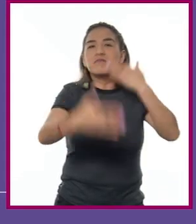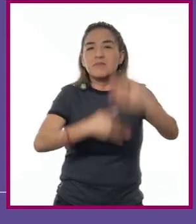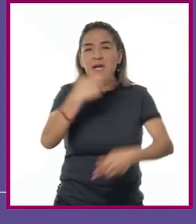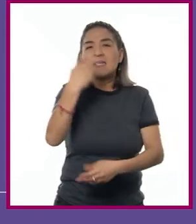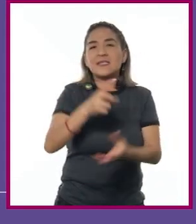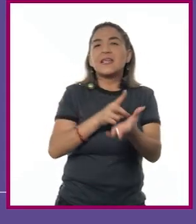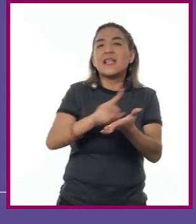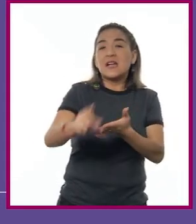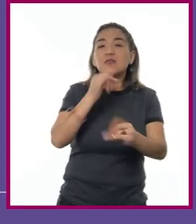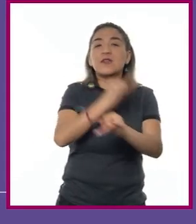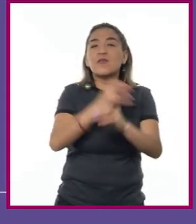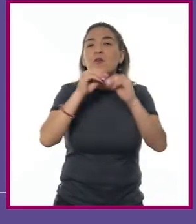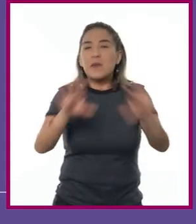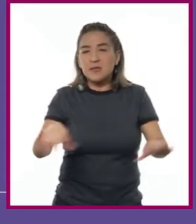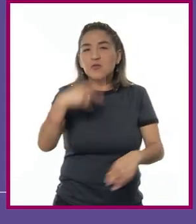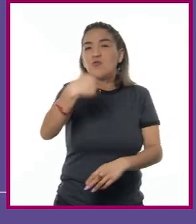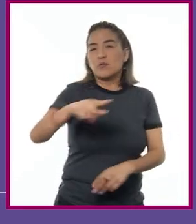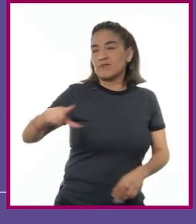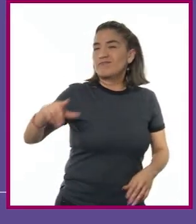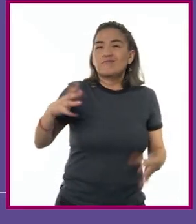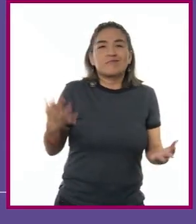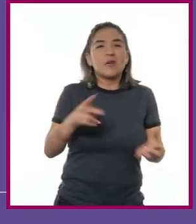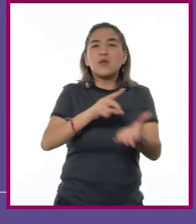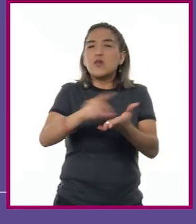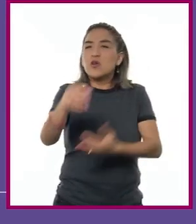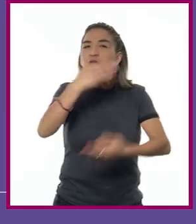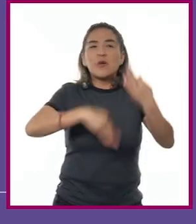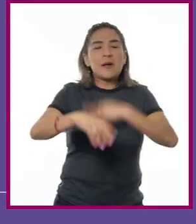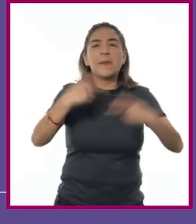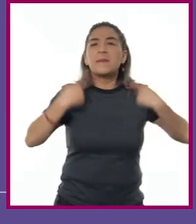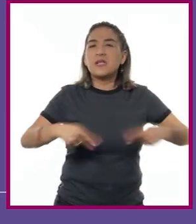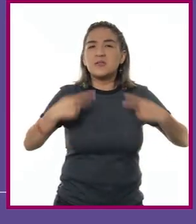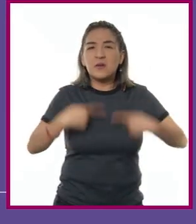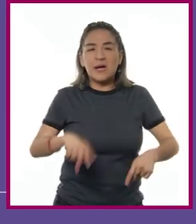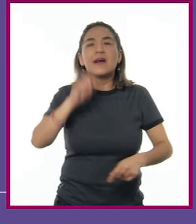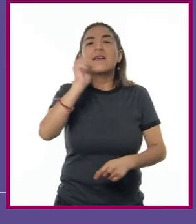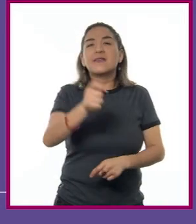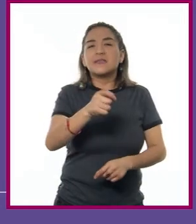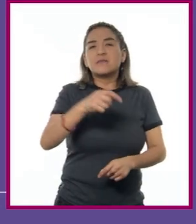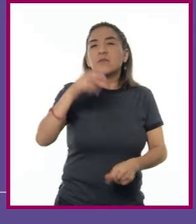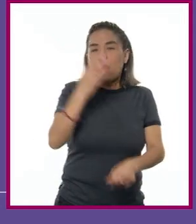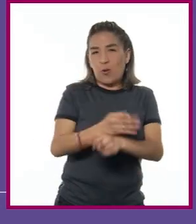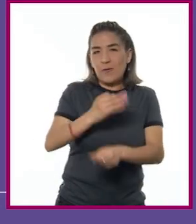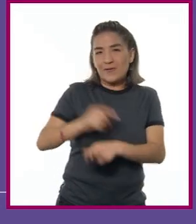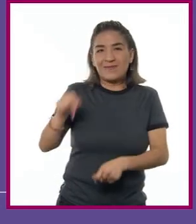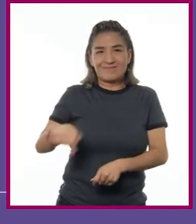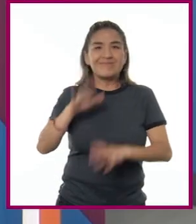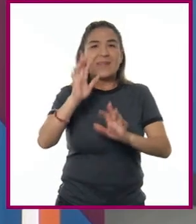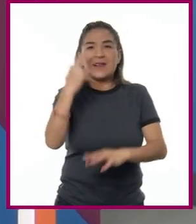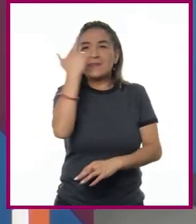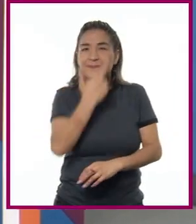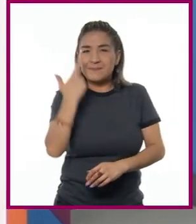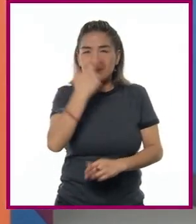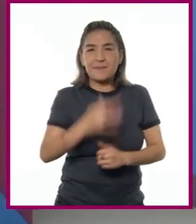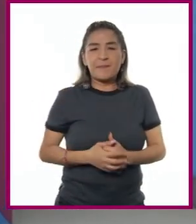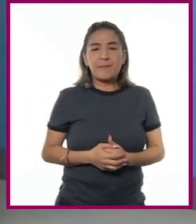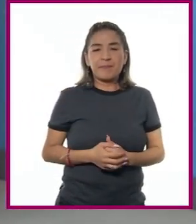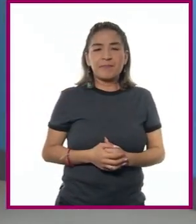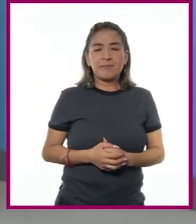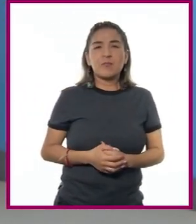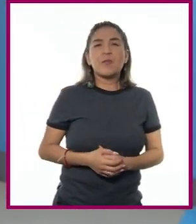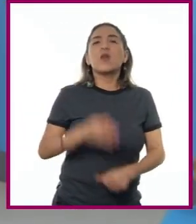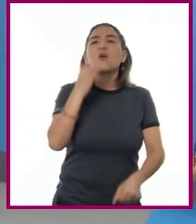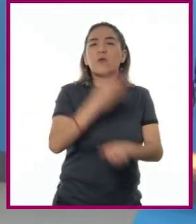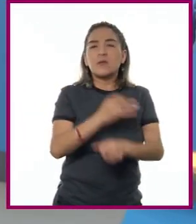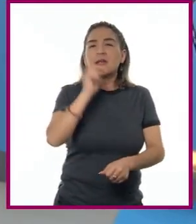derecho a la información como derecho humano mediante iniciativas como las que revisamos hoy. En este caso,